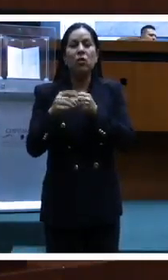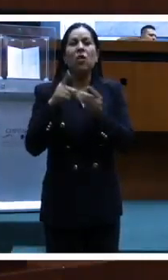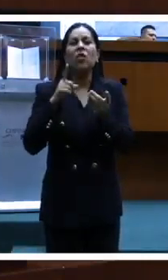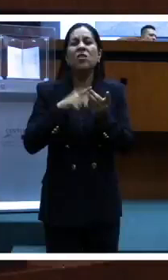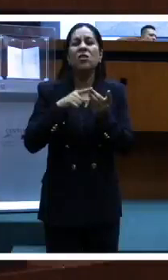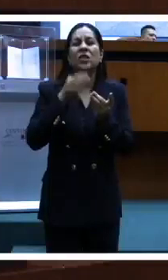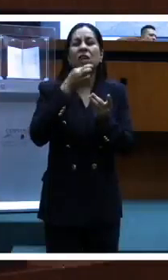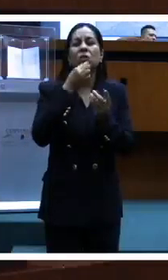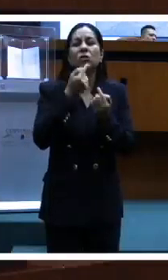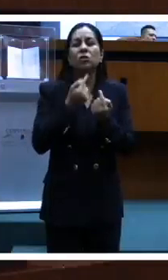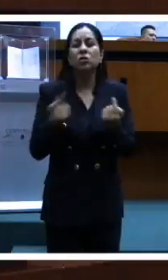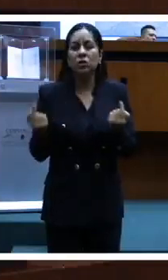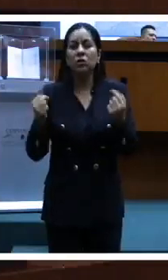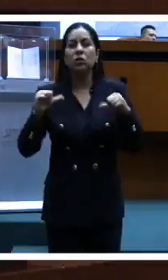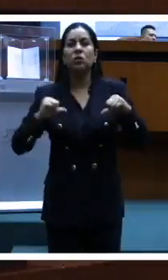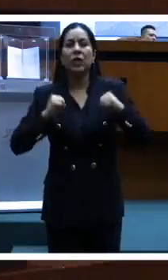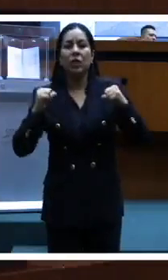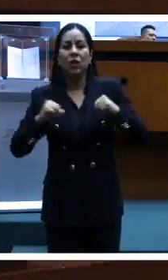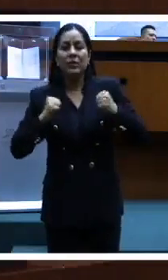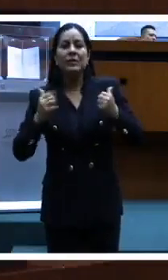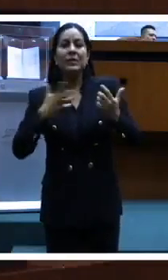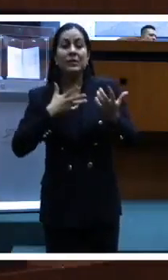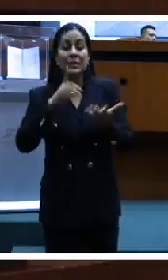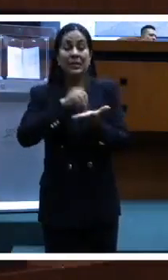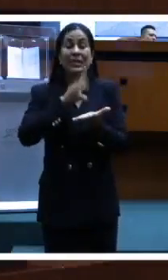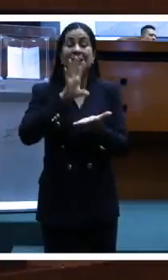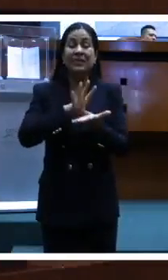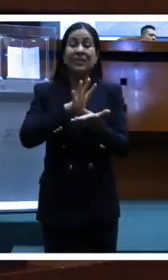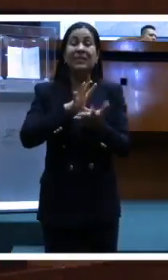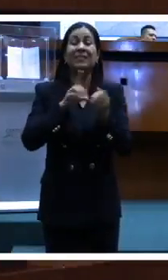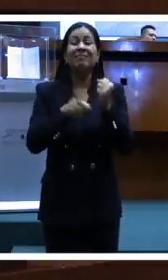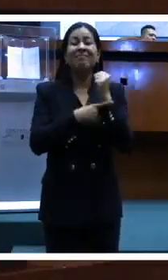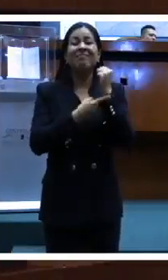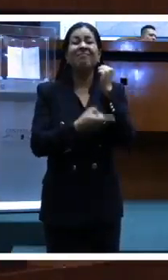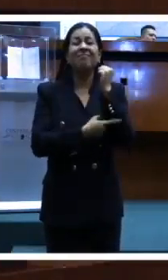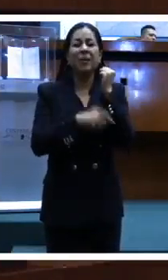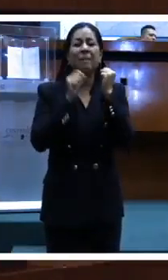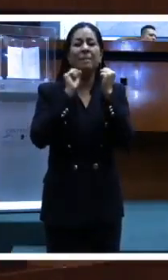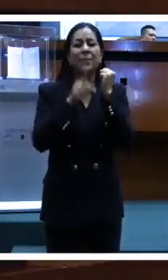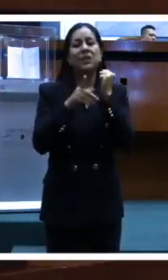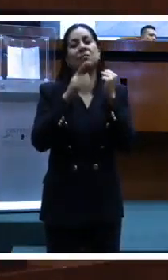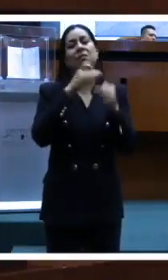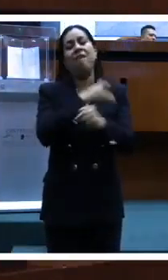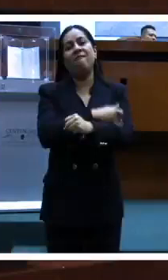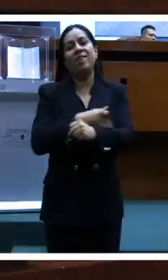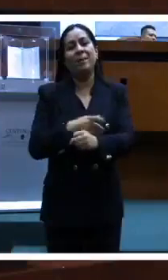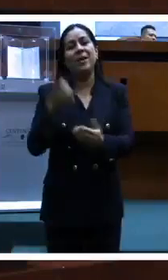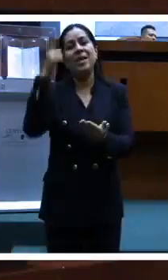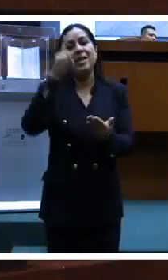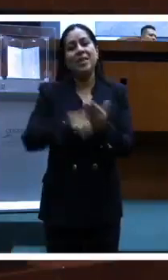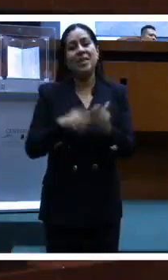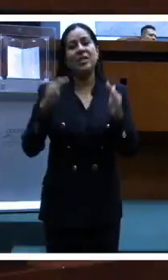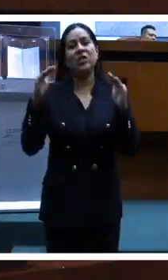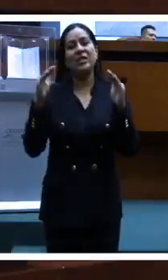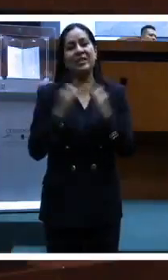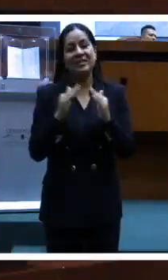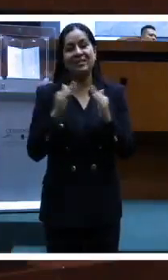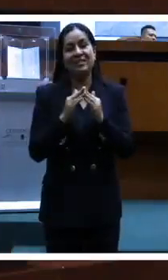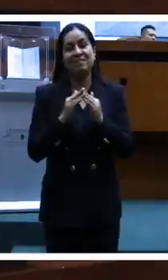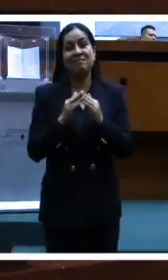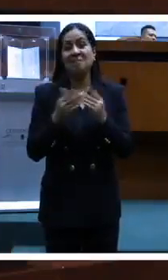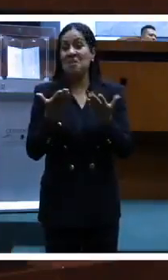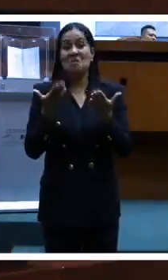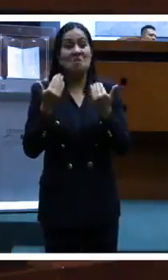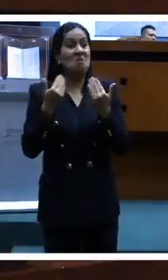niñas, adolescentes y mujeres que tienen discapacidad son embarazadas por sus propios familiares en casa. Pero de esto no hay